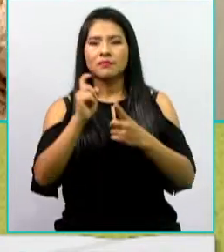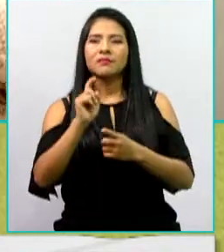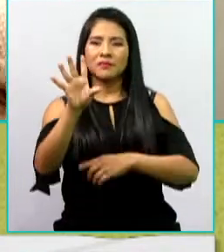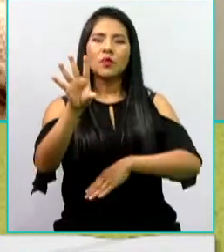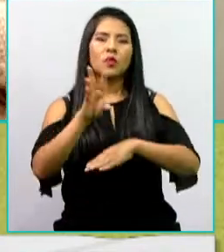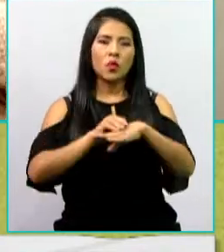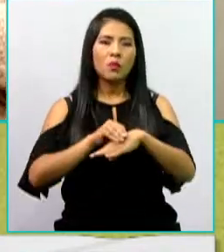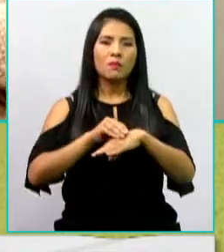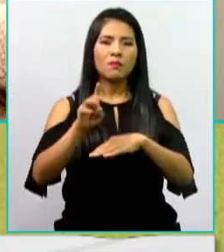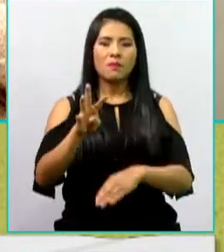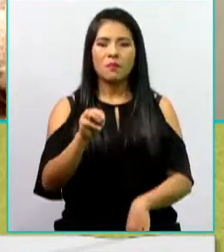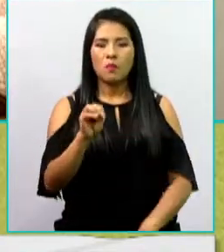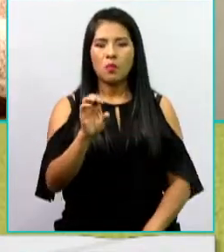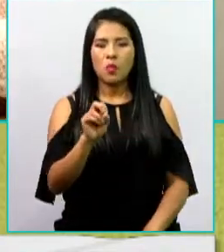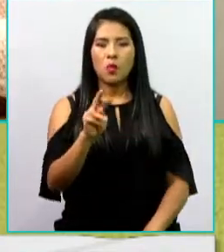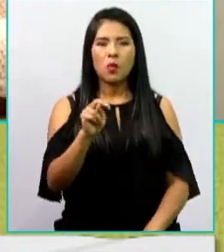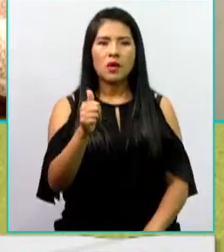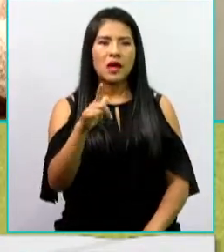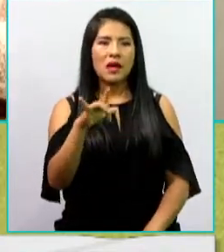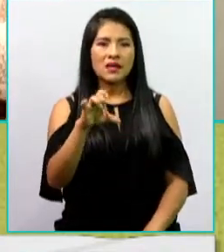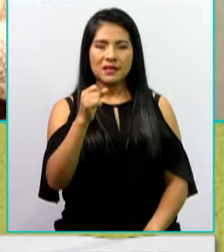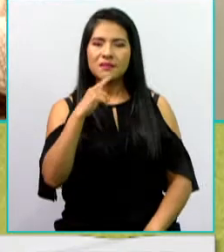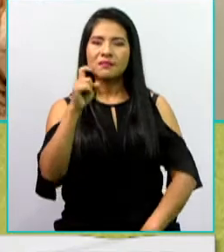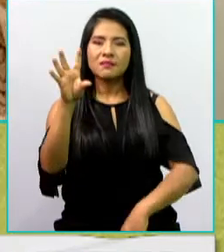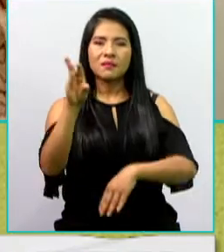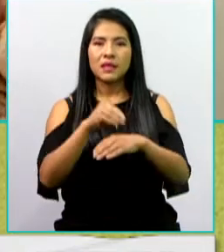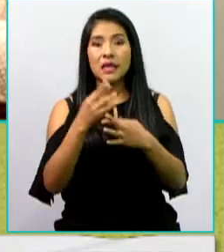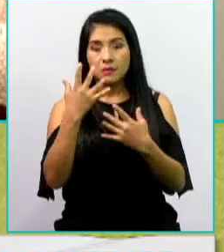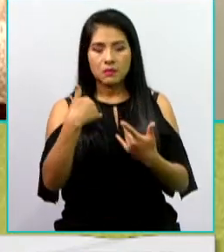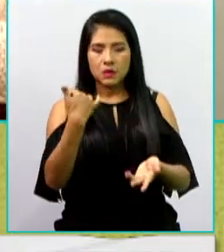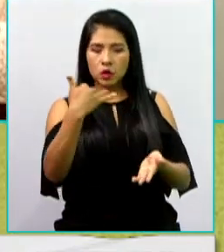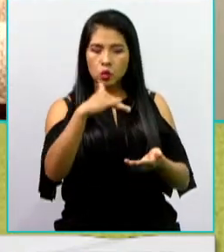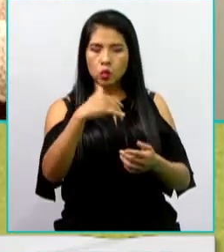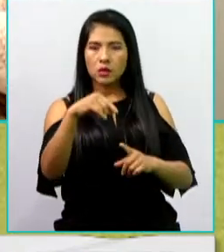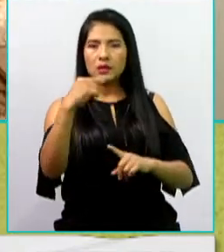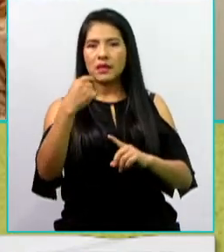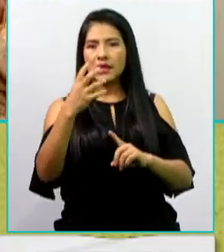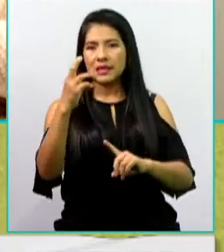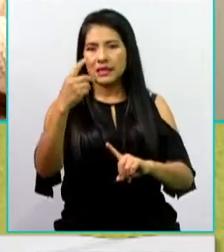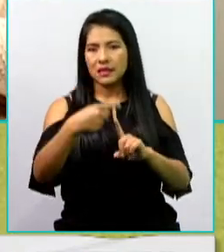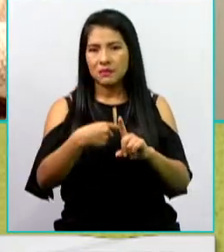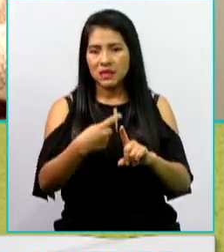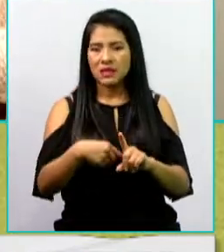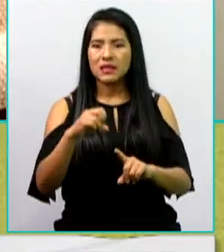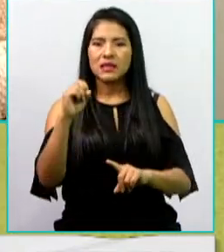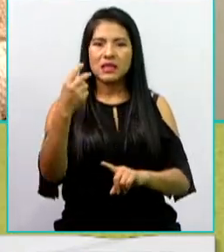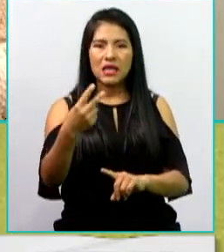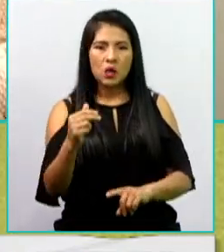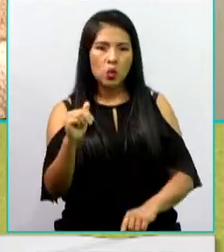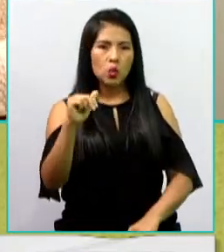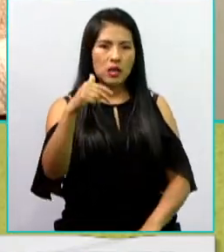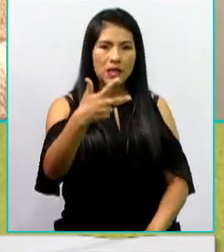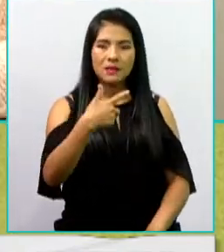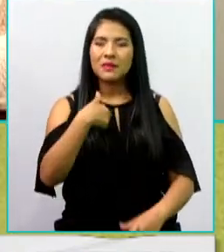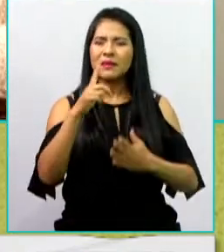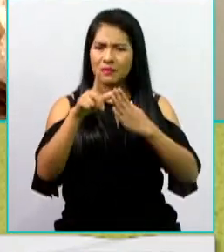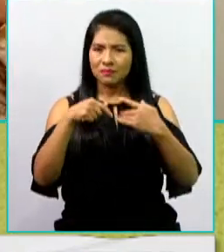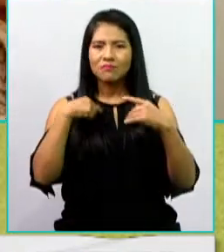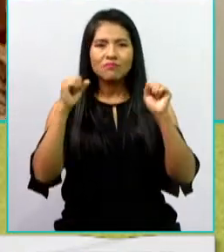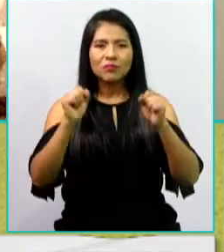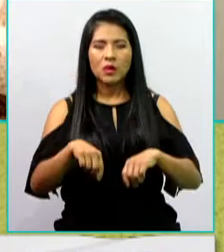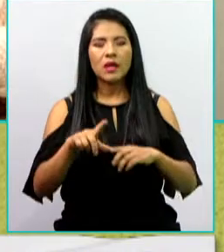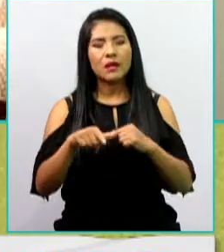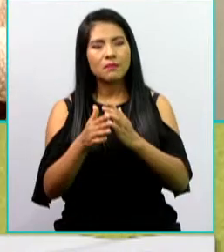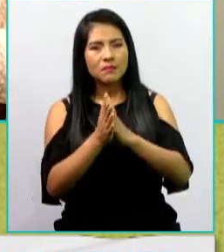Lisa. Cuando ya esté en un semestre superior, tengo que lograrlo. Y es por eso que me animé